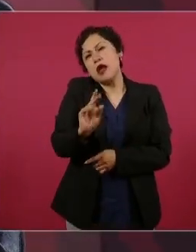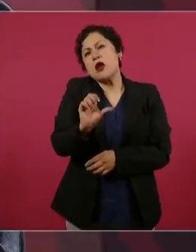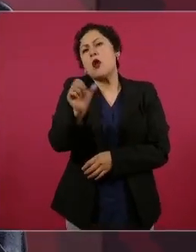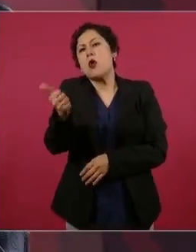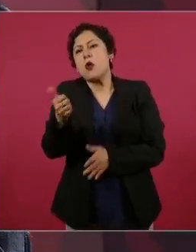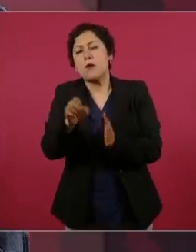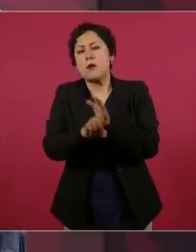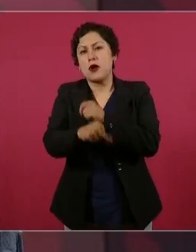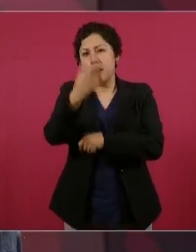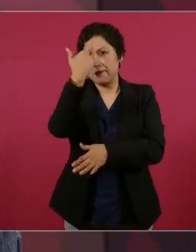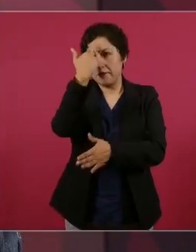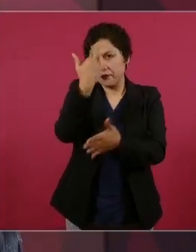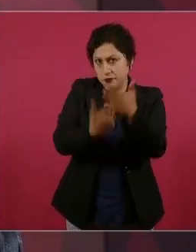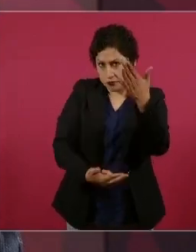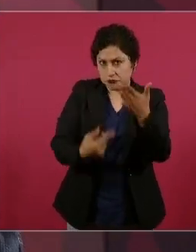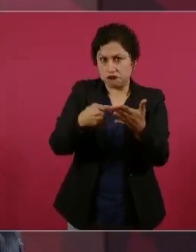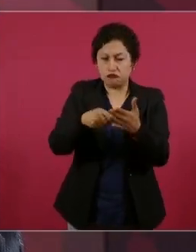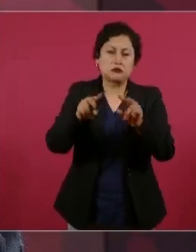el secuestro,